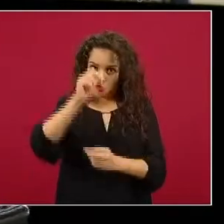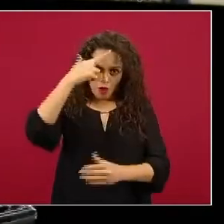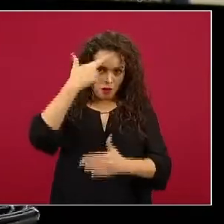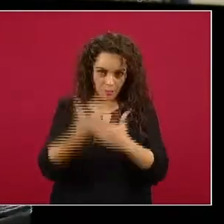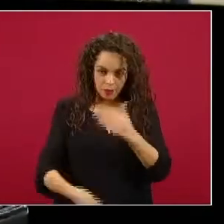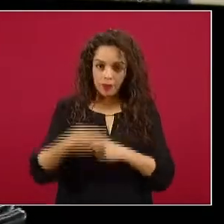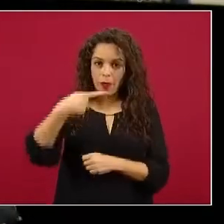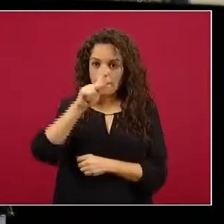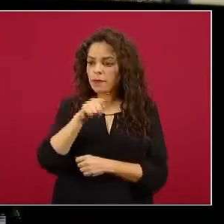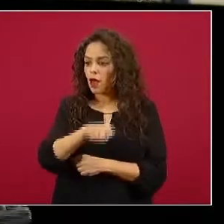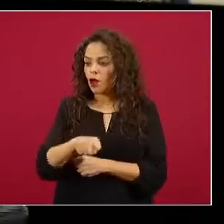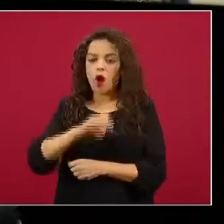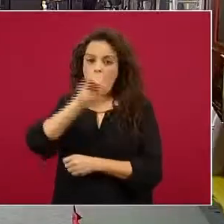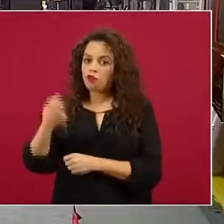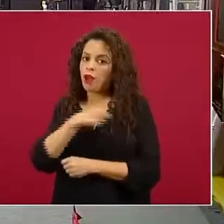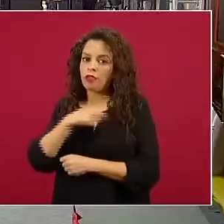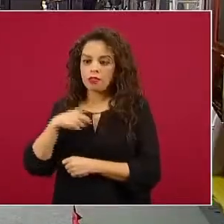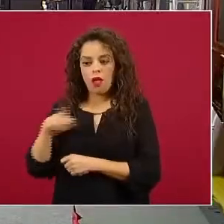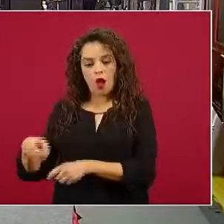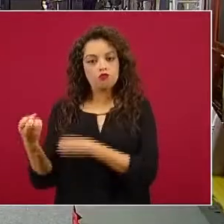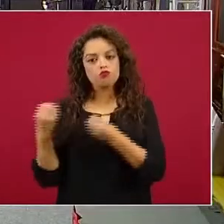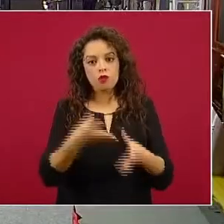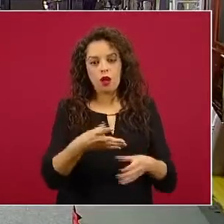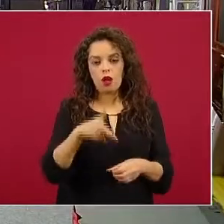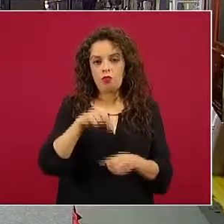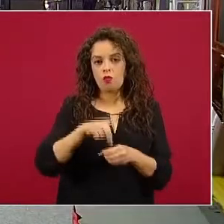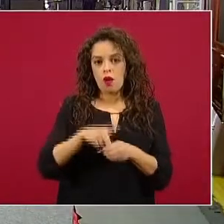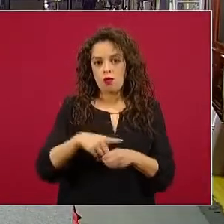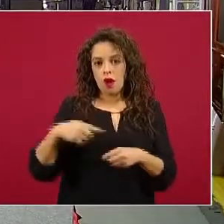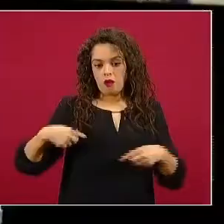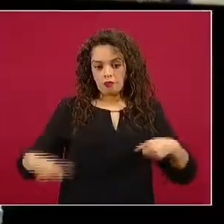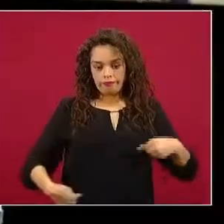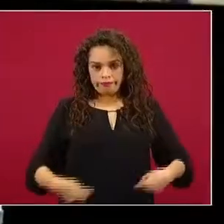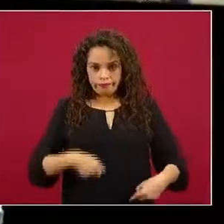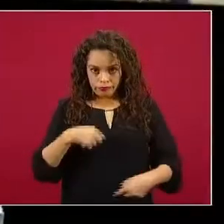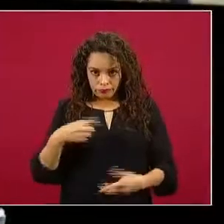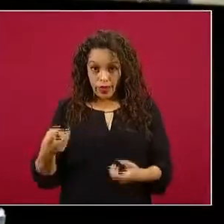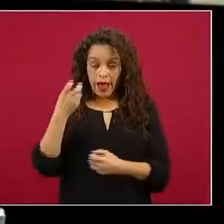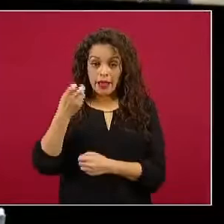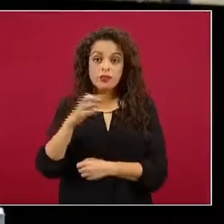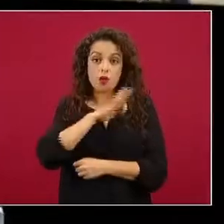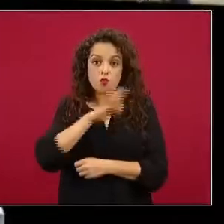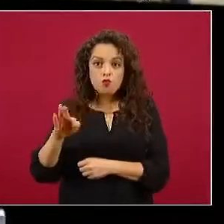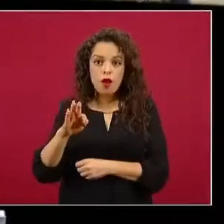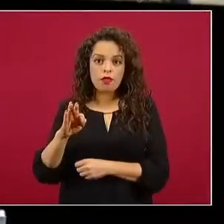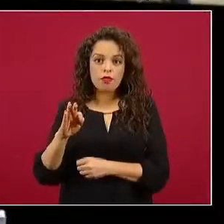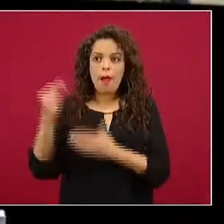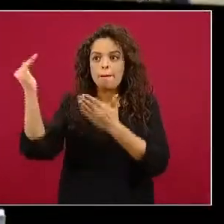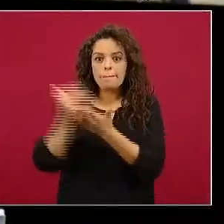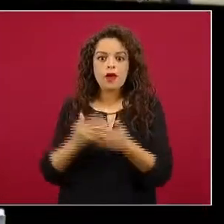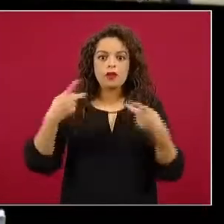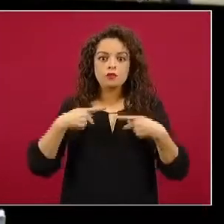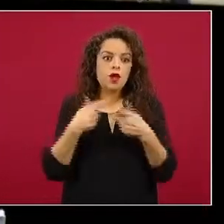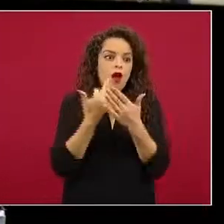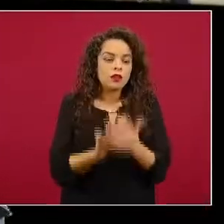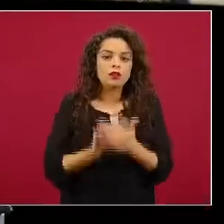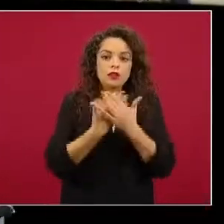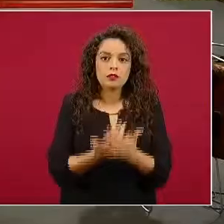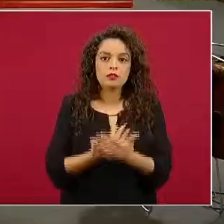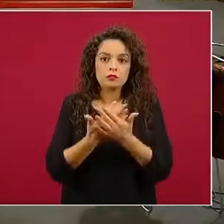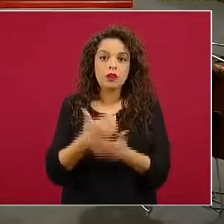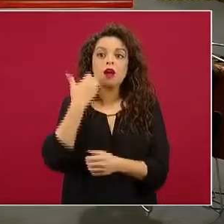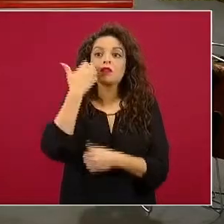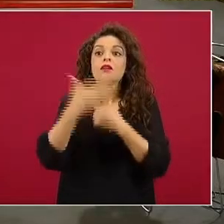similar en otros lados y eso haga que tengan pues menos personas en lista? Y si me permite rapidísimo el doctor Gatell, ahora que